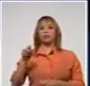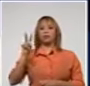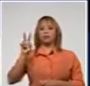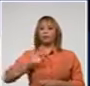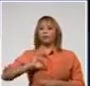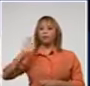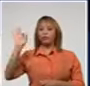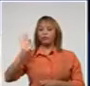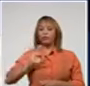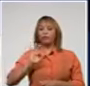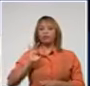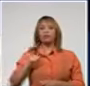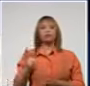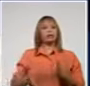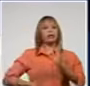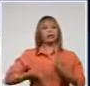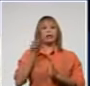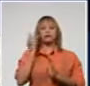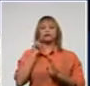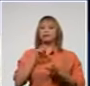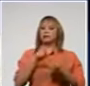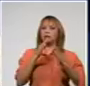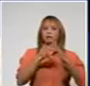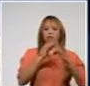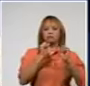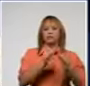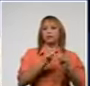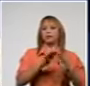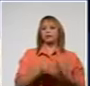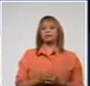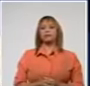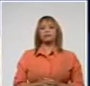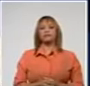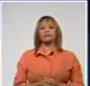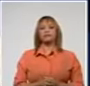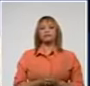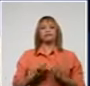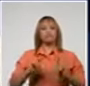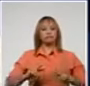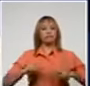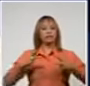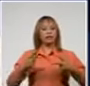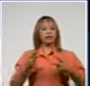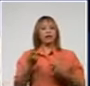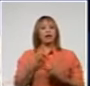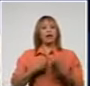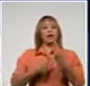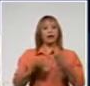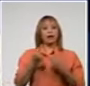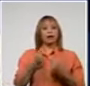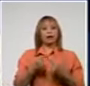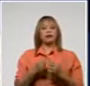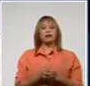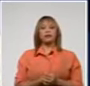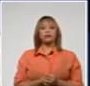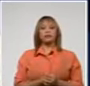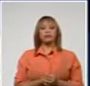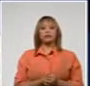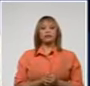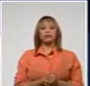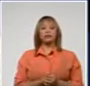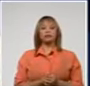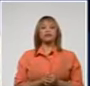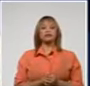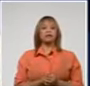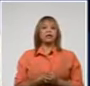se encuentran de alta en estos momentos. Reiteramos, a pesar de que han tenido